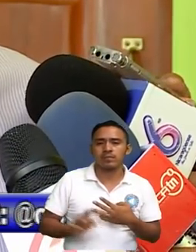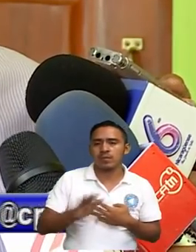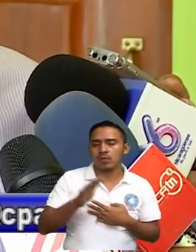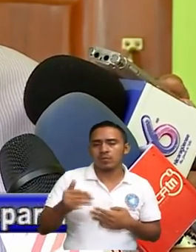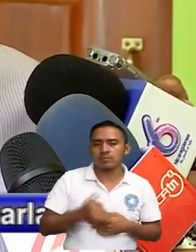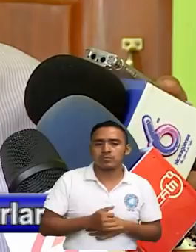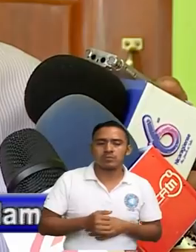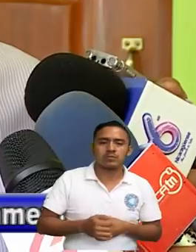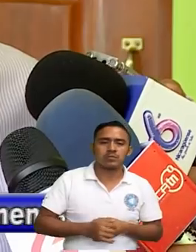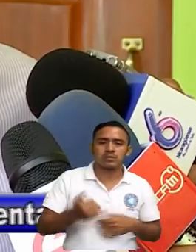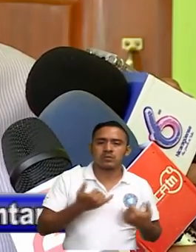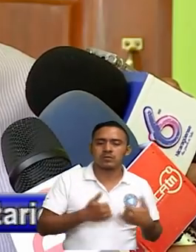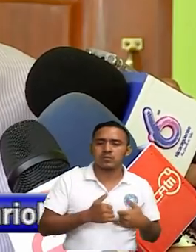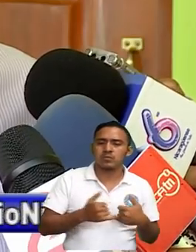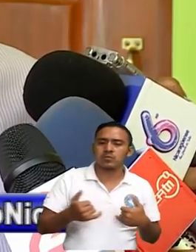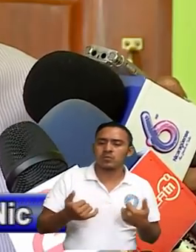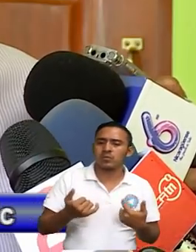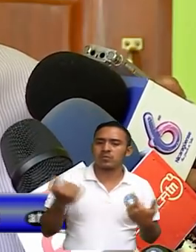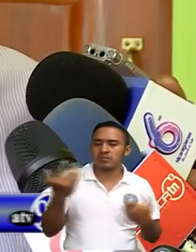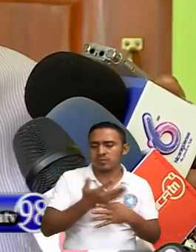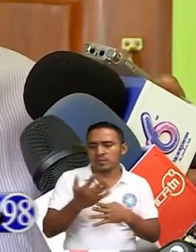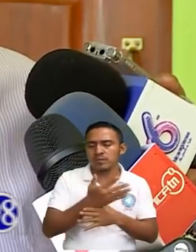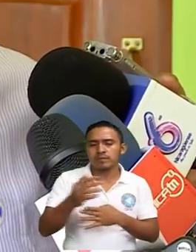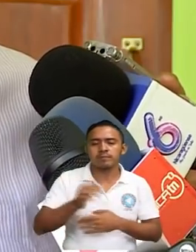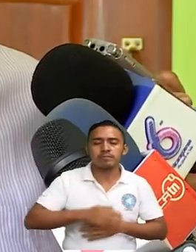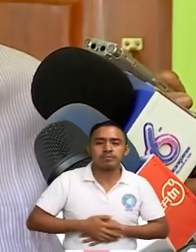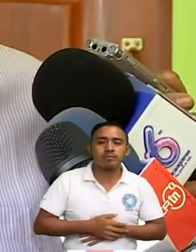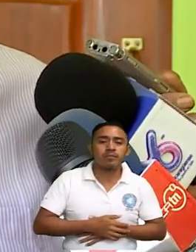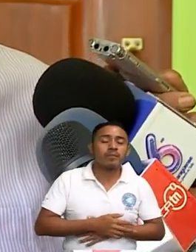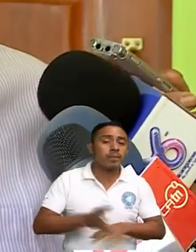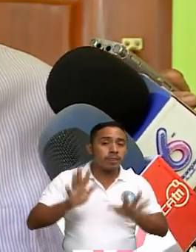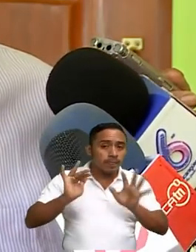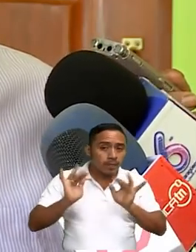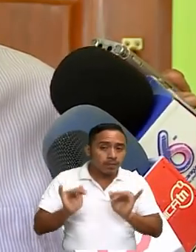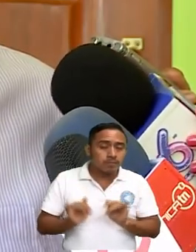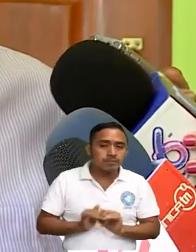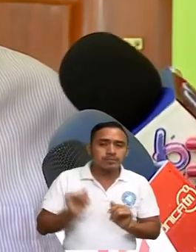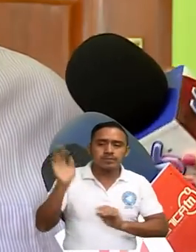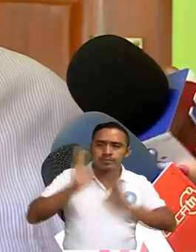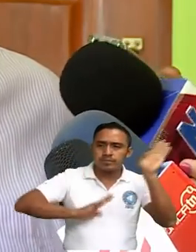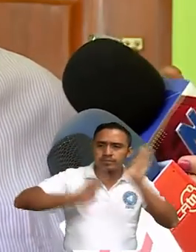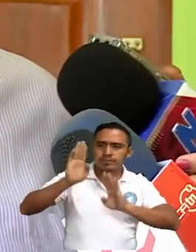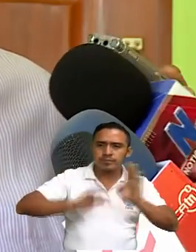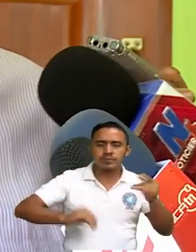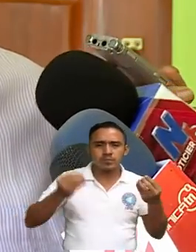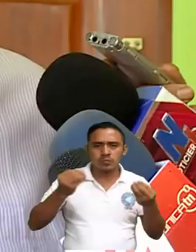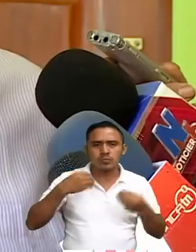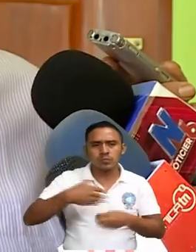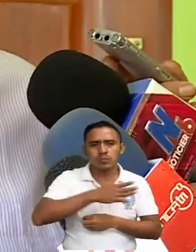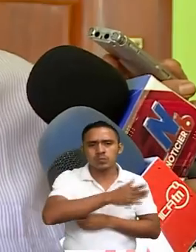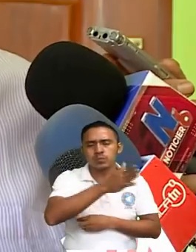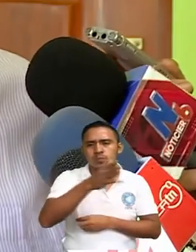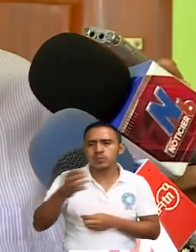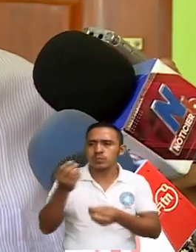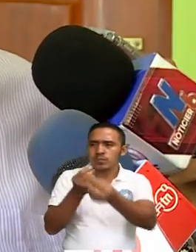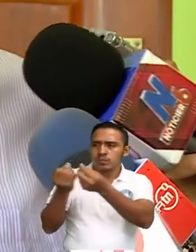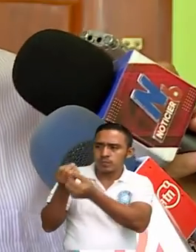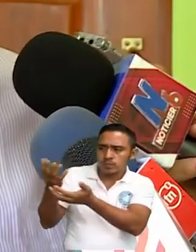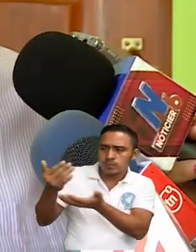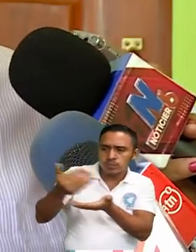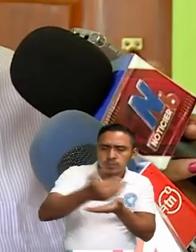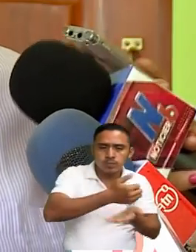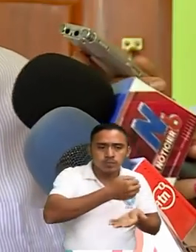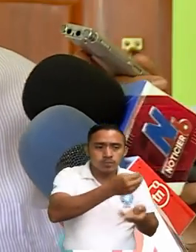Naturales. Pues en ese marco hemos participado mucho en la gestión de recursos financieros a través